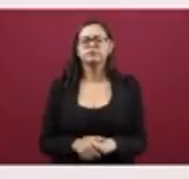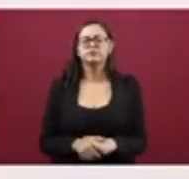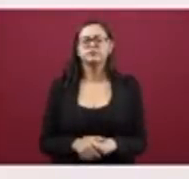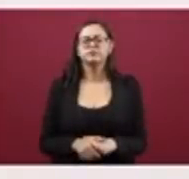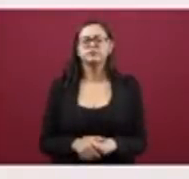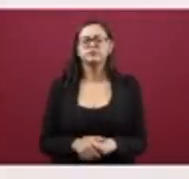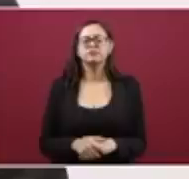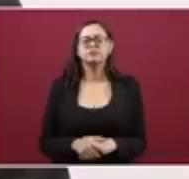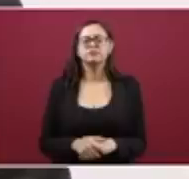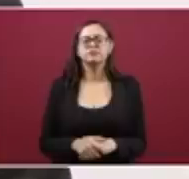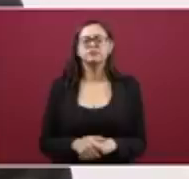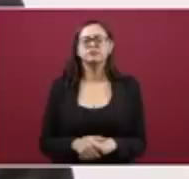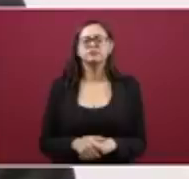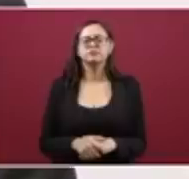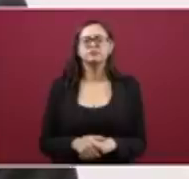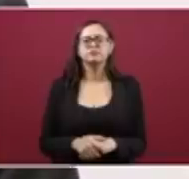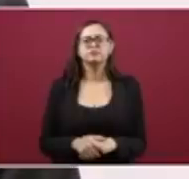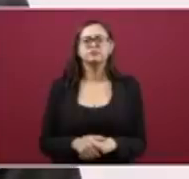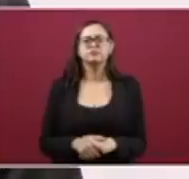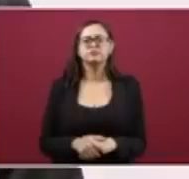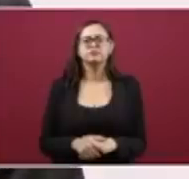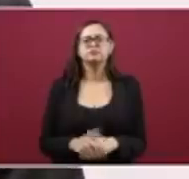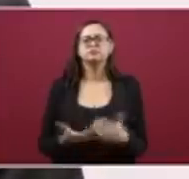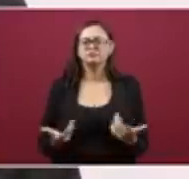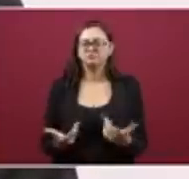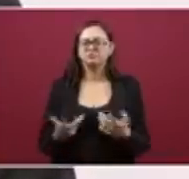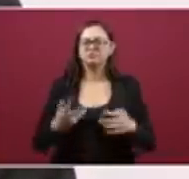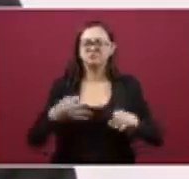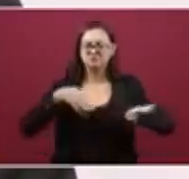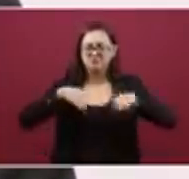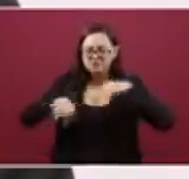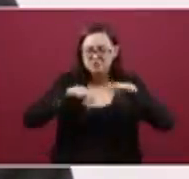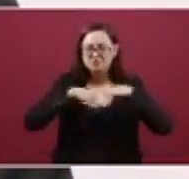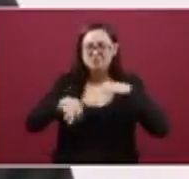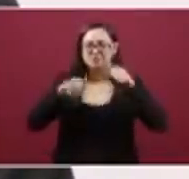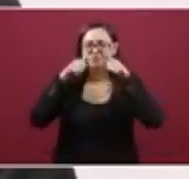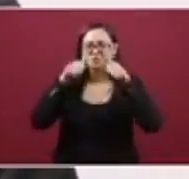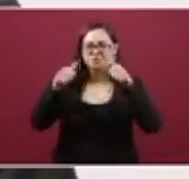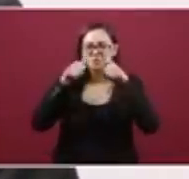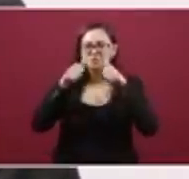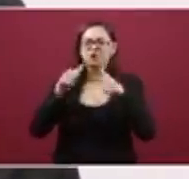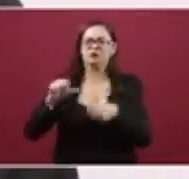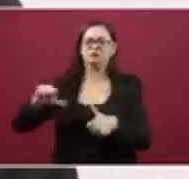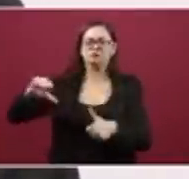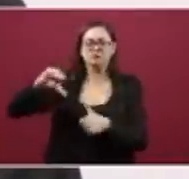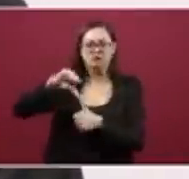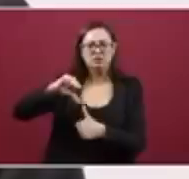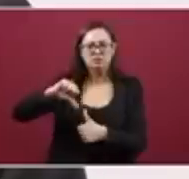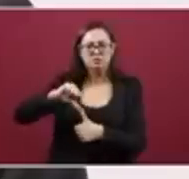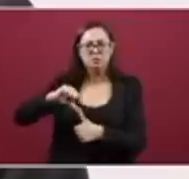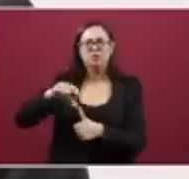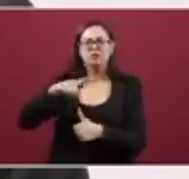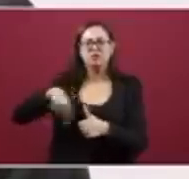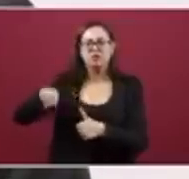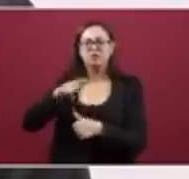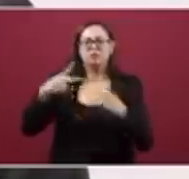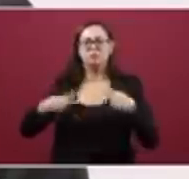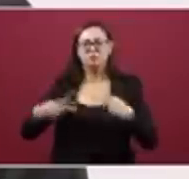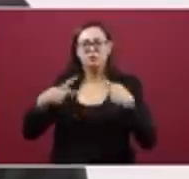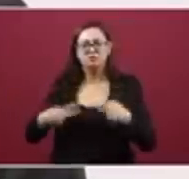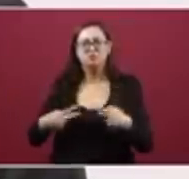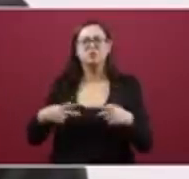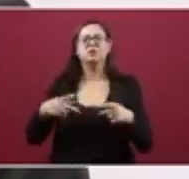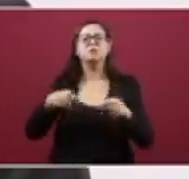para que los centroamericanos los mexicanos tengan la